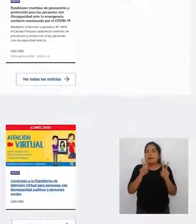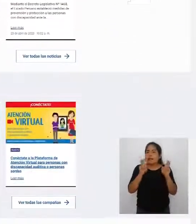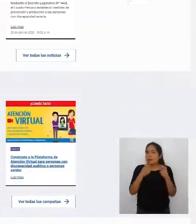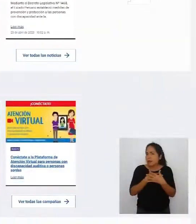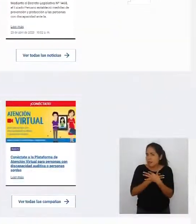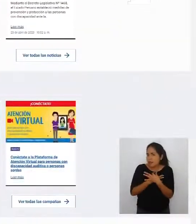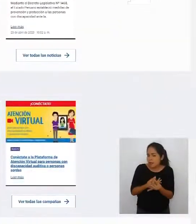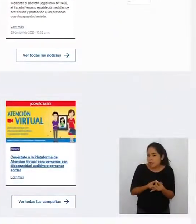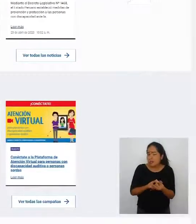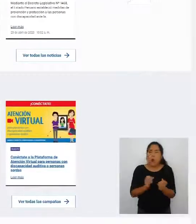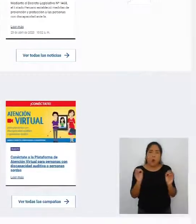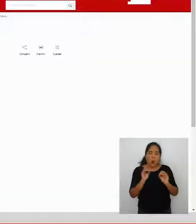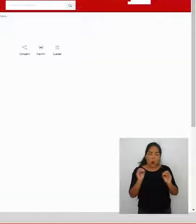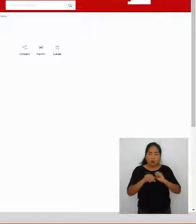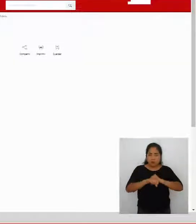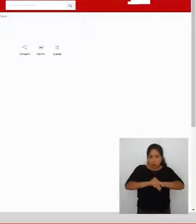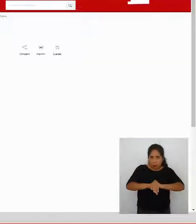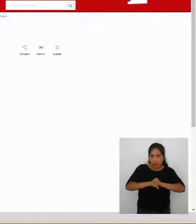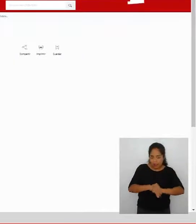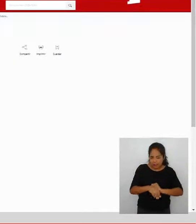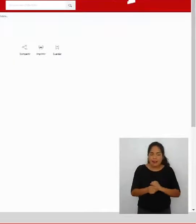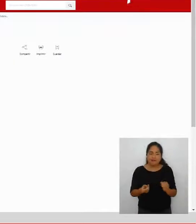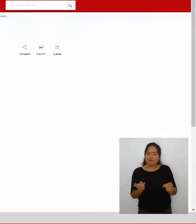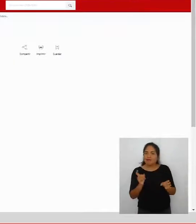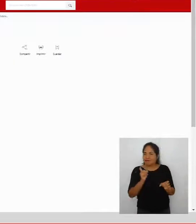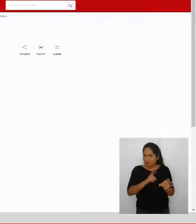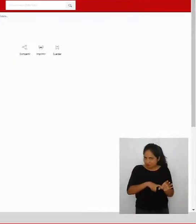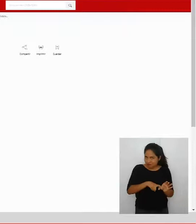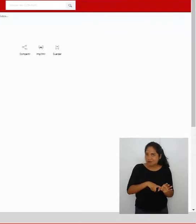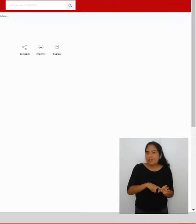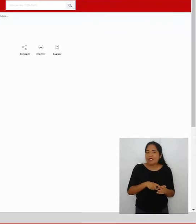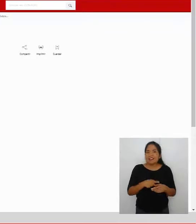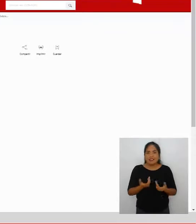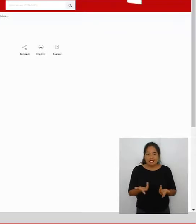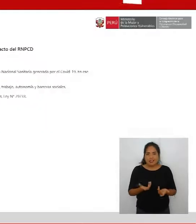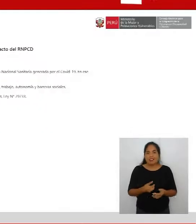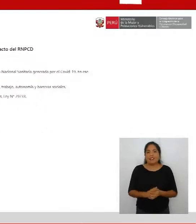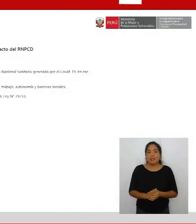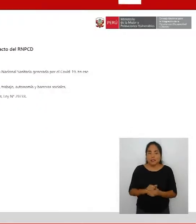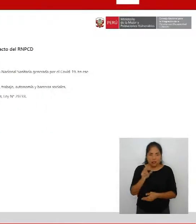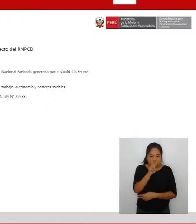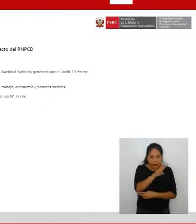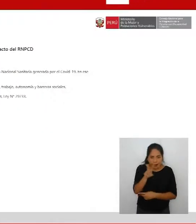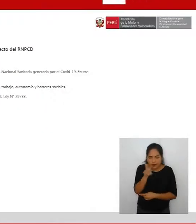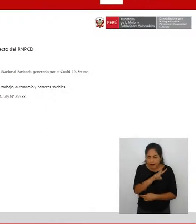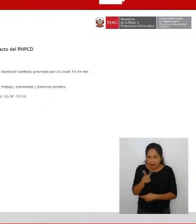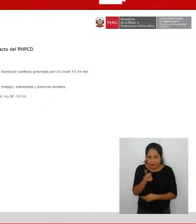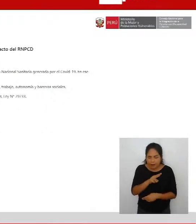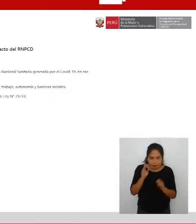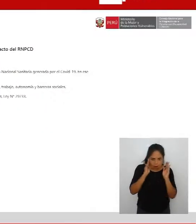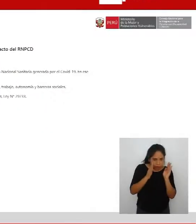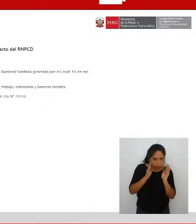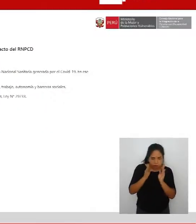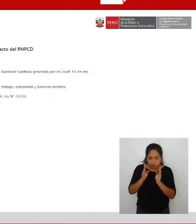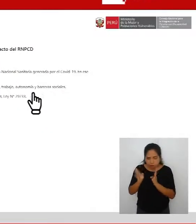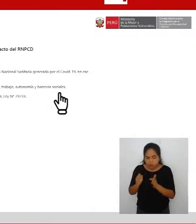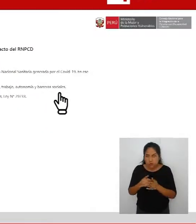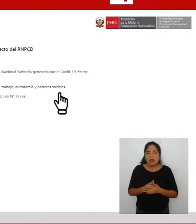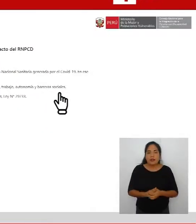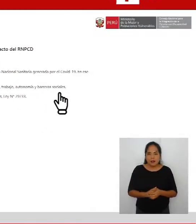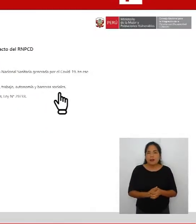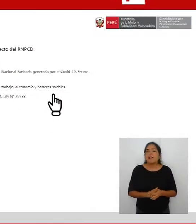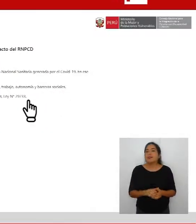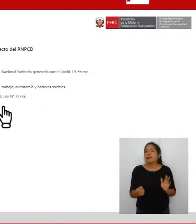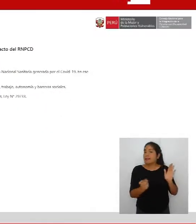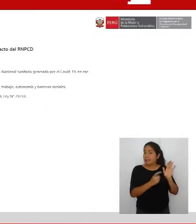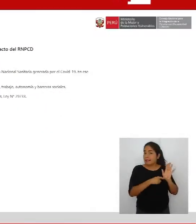enlaces de interés o campañas y haz clic en Mi Registro al Día. leer atentamente las indicaciones de la